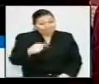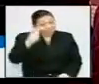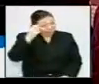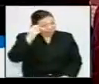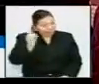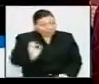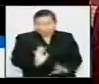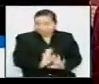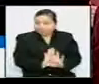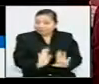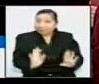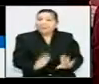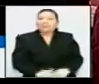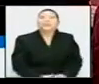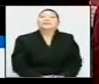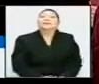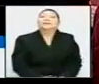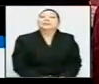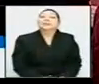creo.